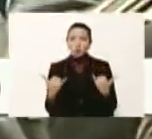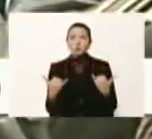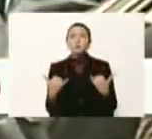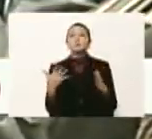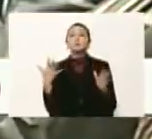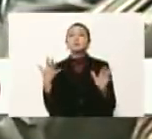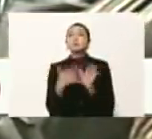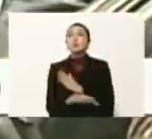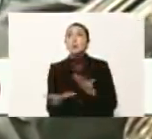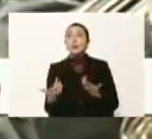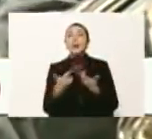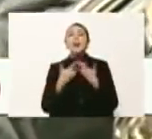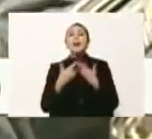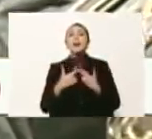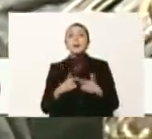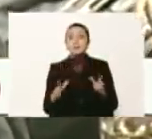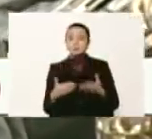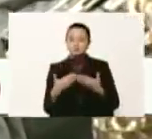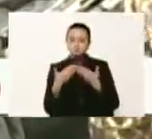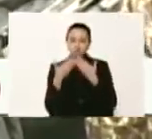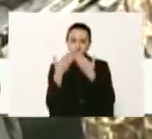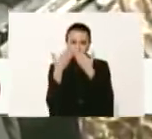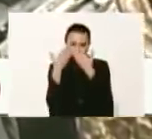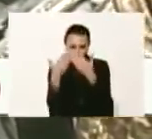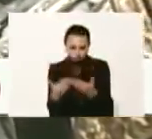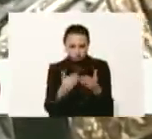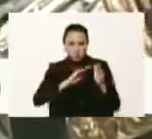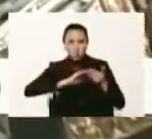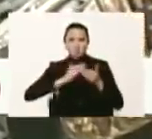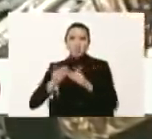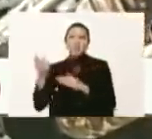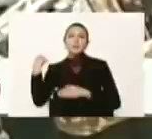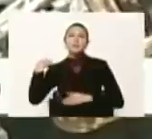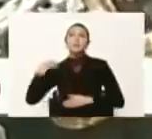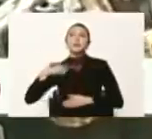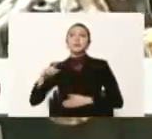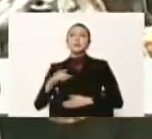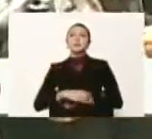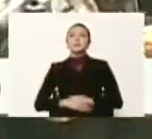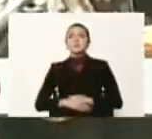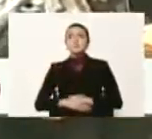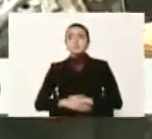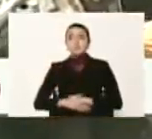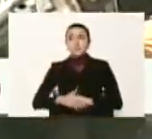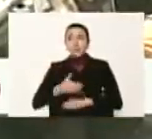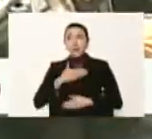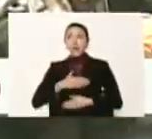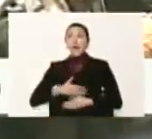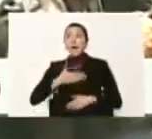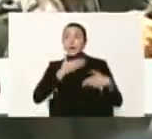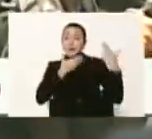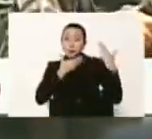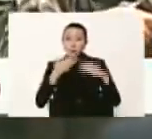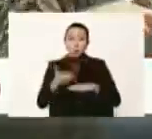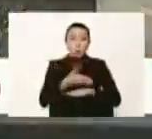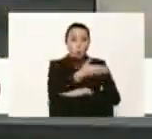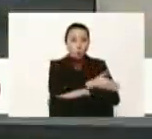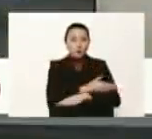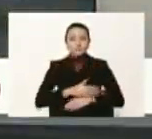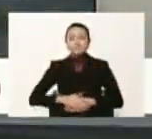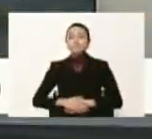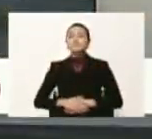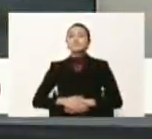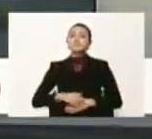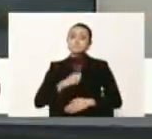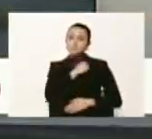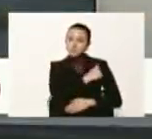esa libertad que deben tener en las comunidades que se encontraban secuestrados. Lamentamos